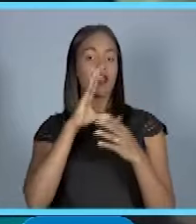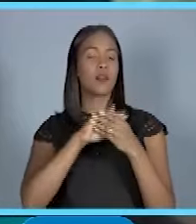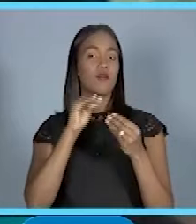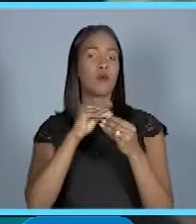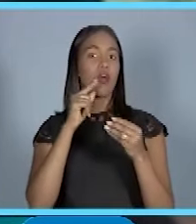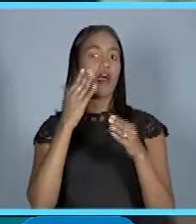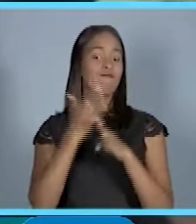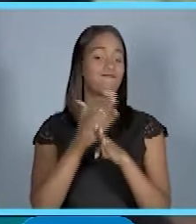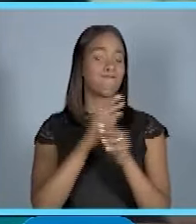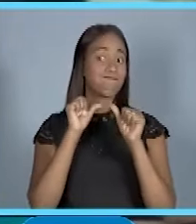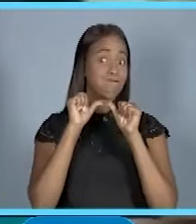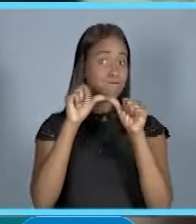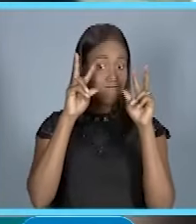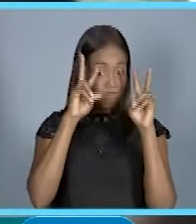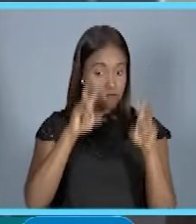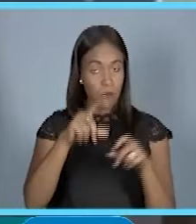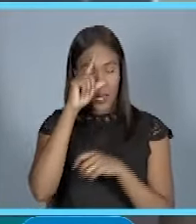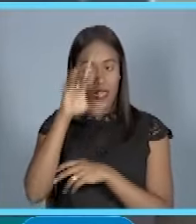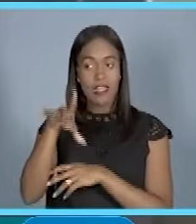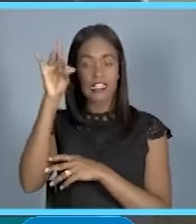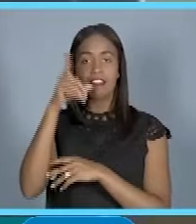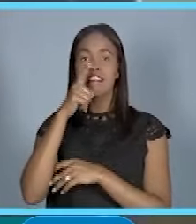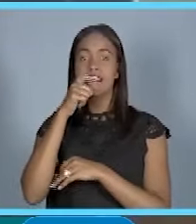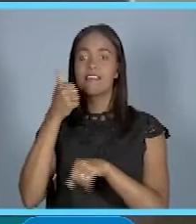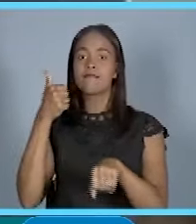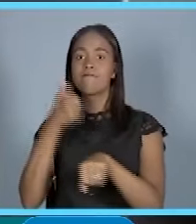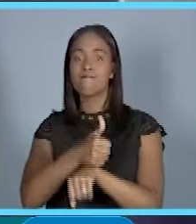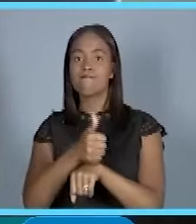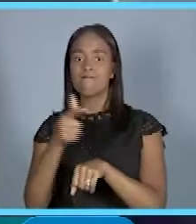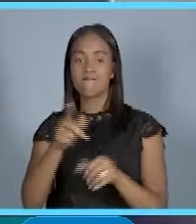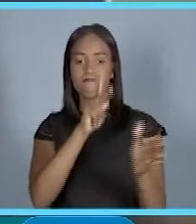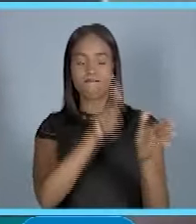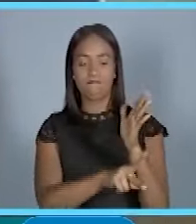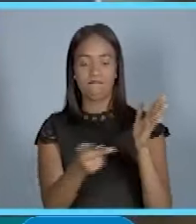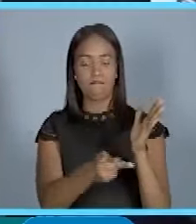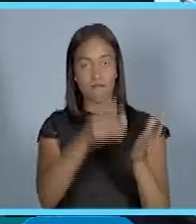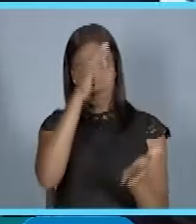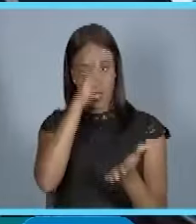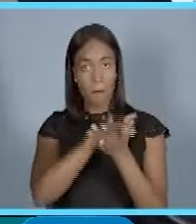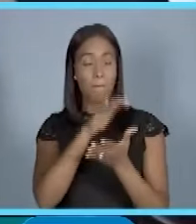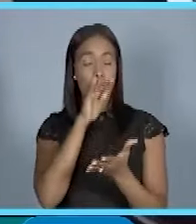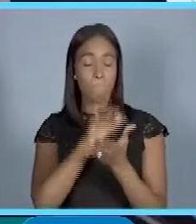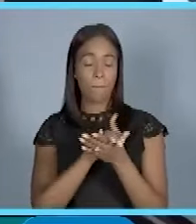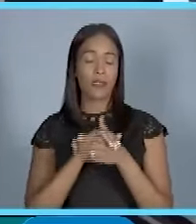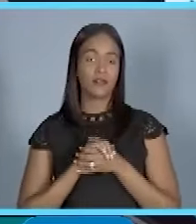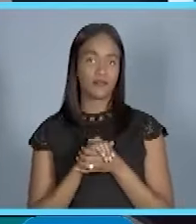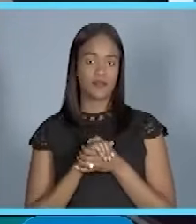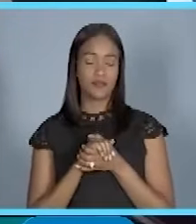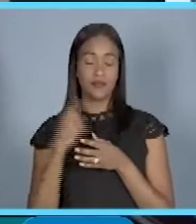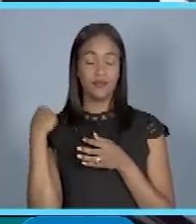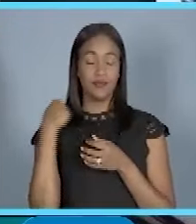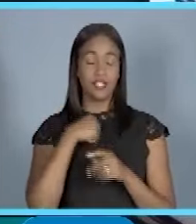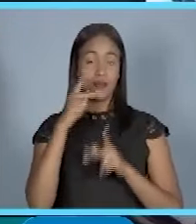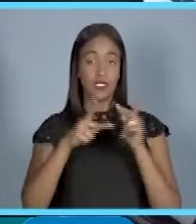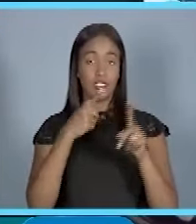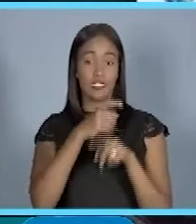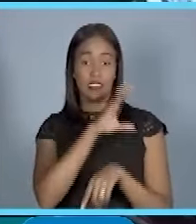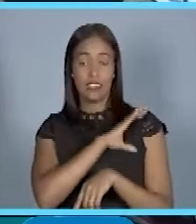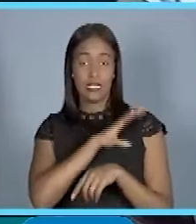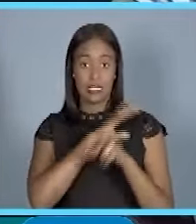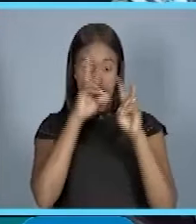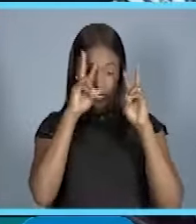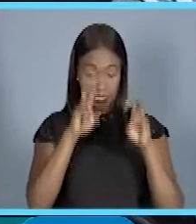las investigaciones para dar con el paradero del o los asesinos de los esposos. Nuestros agentes de investigaciones de la DICRIN,